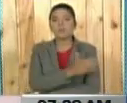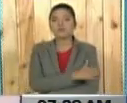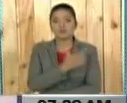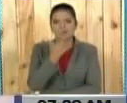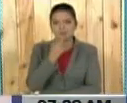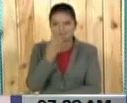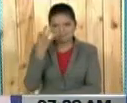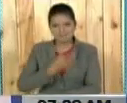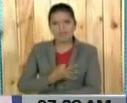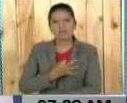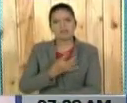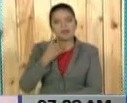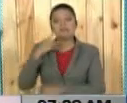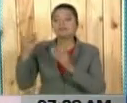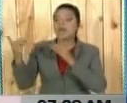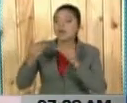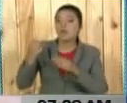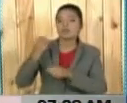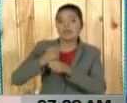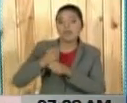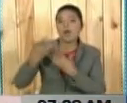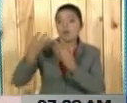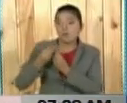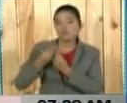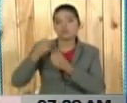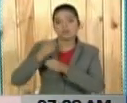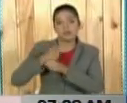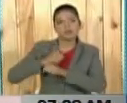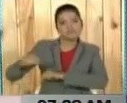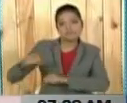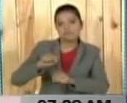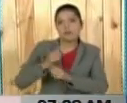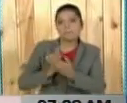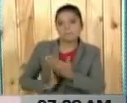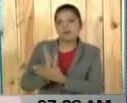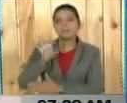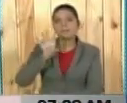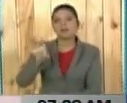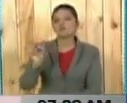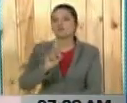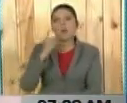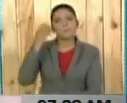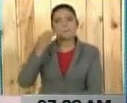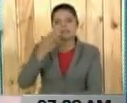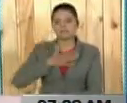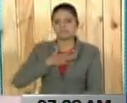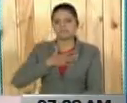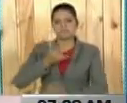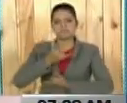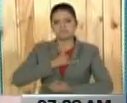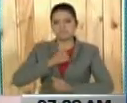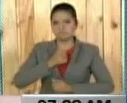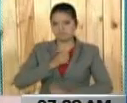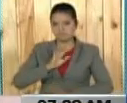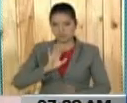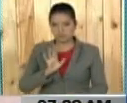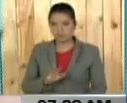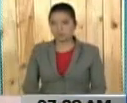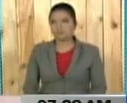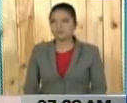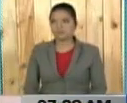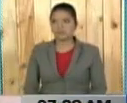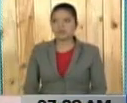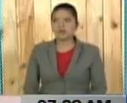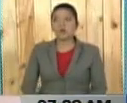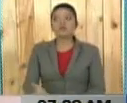seria dialoga y reflexiona para trabajar en conjunto en bienestar del país y no piensa en su bienestar previo. Emerix Urbaneja: